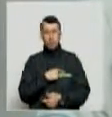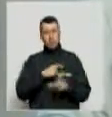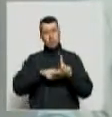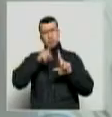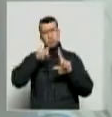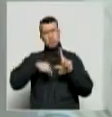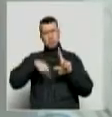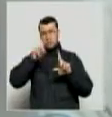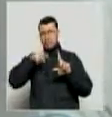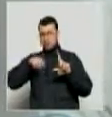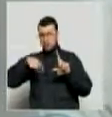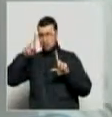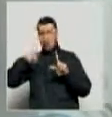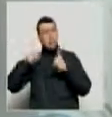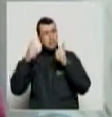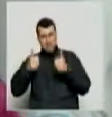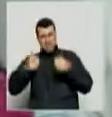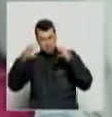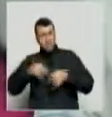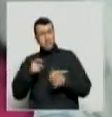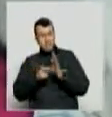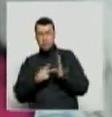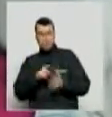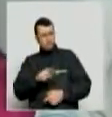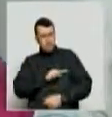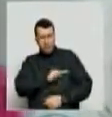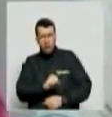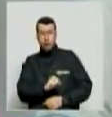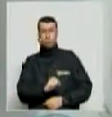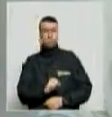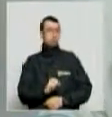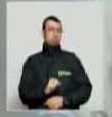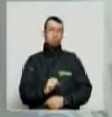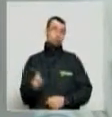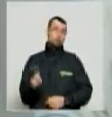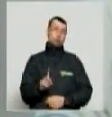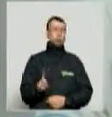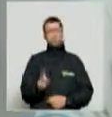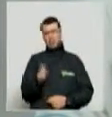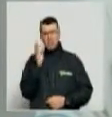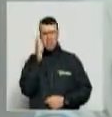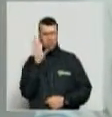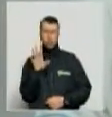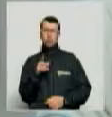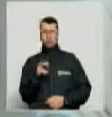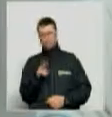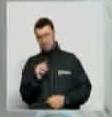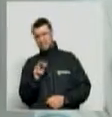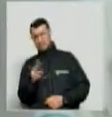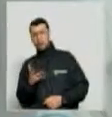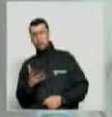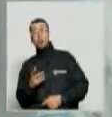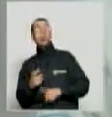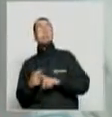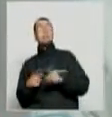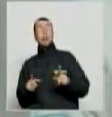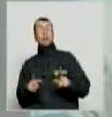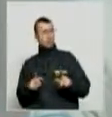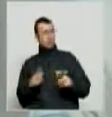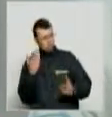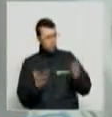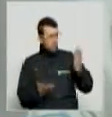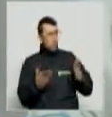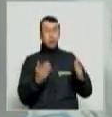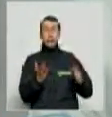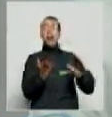son definitivos para un infarto, sugieren de una manera leve de que algo está pasando en el corazón. Pero si